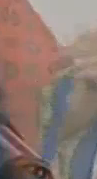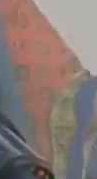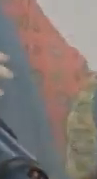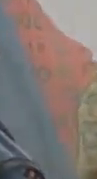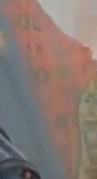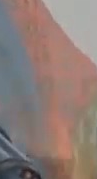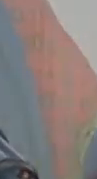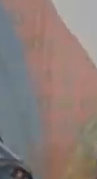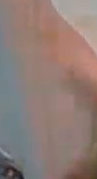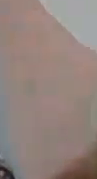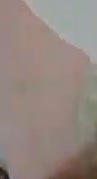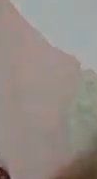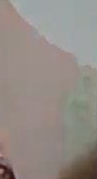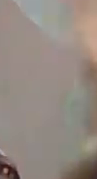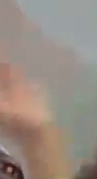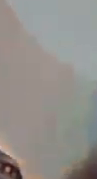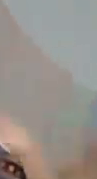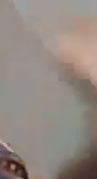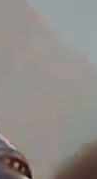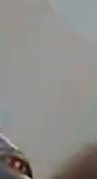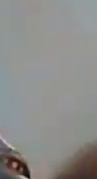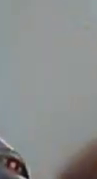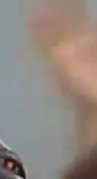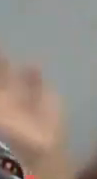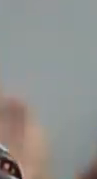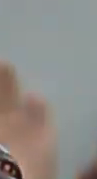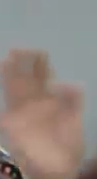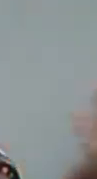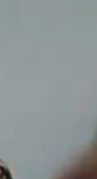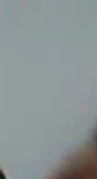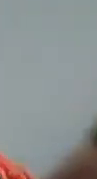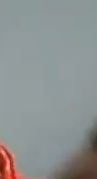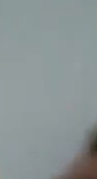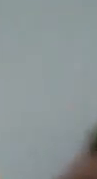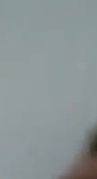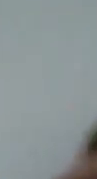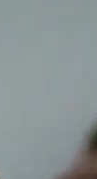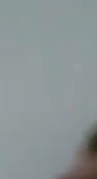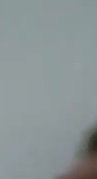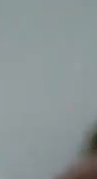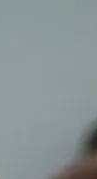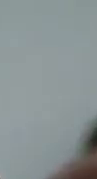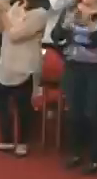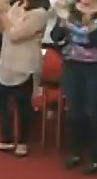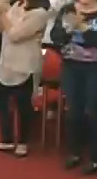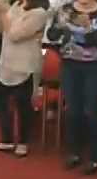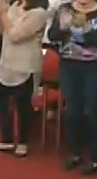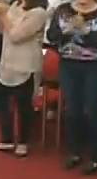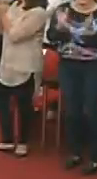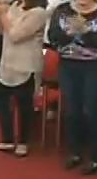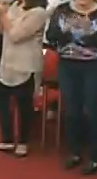la la la la la la la la la.